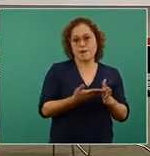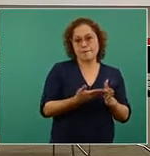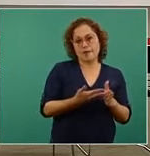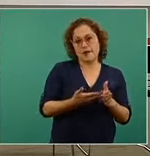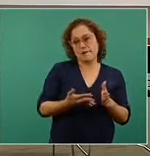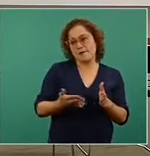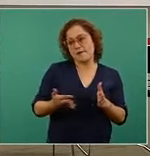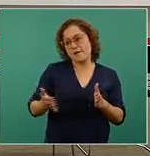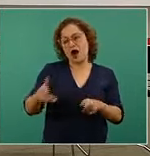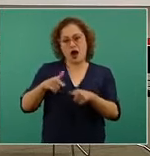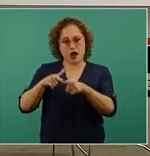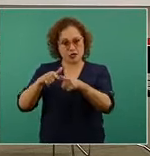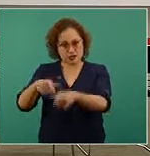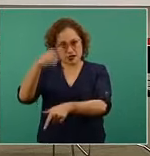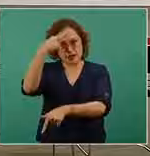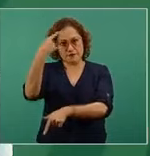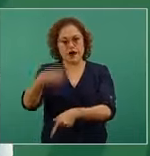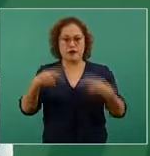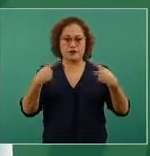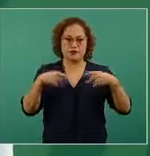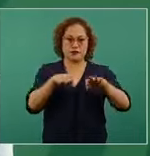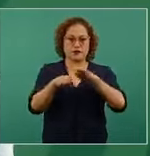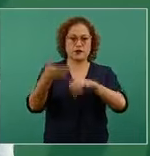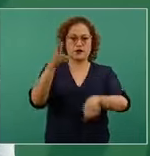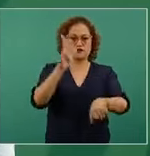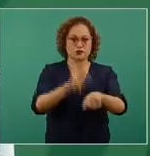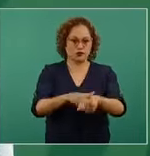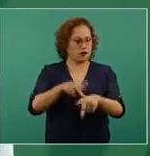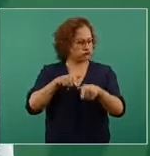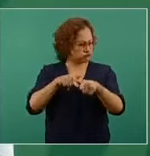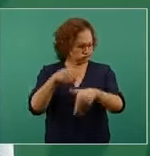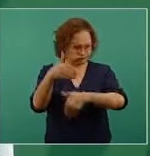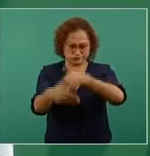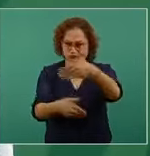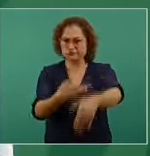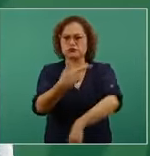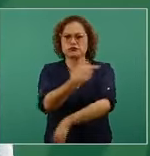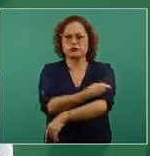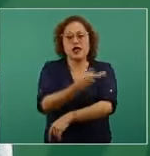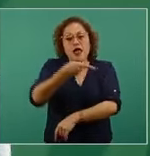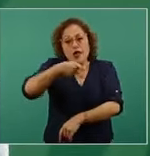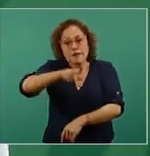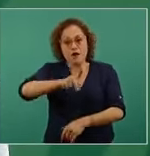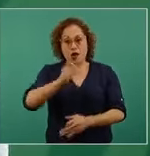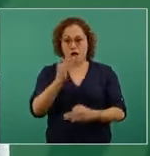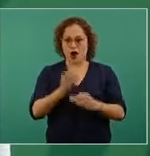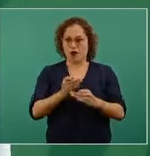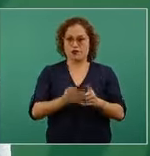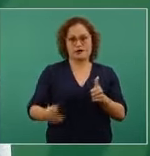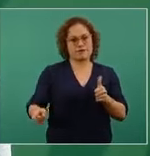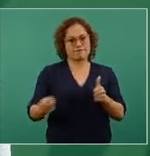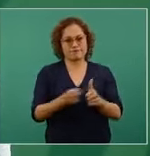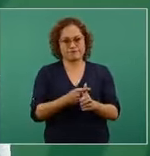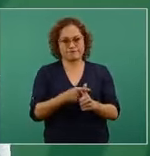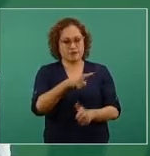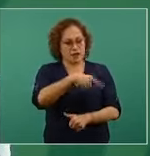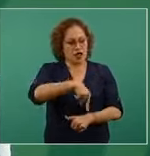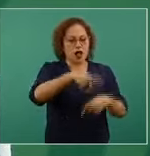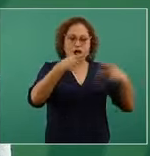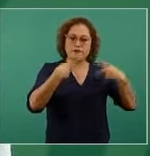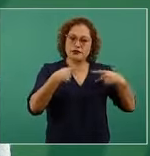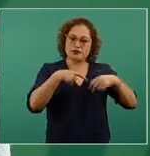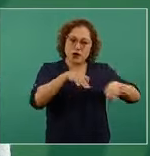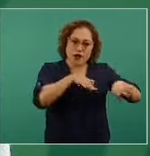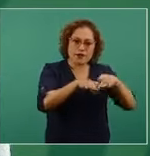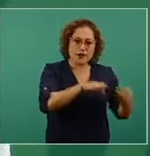no pero en este momento se está priorizando a la población que atiende esta propuesta está priorizando